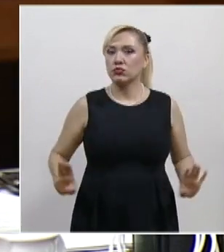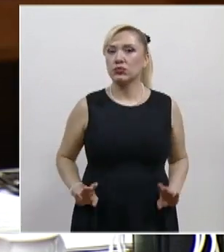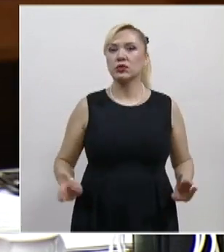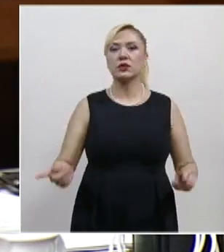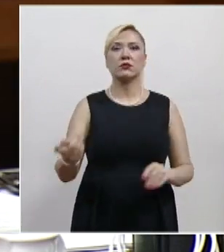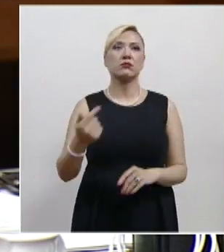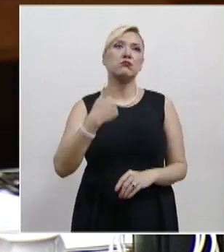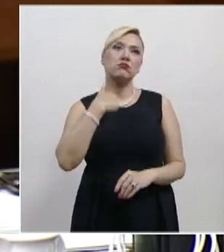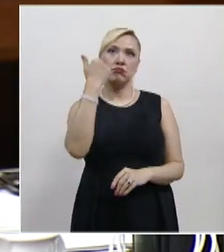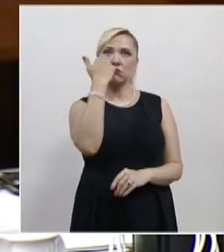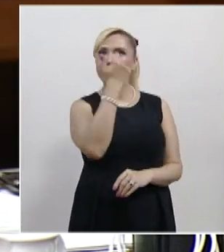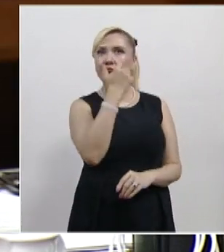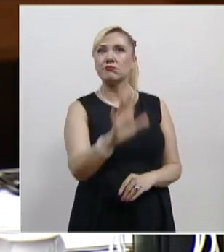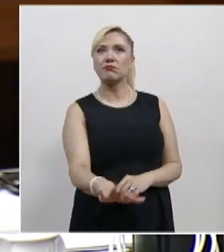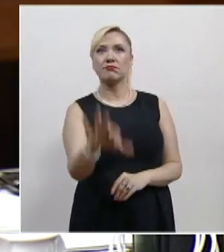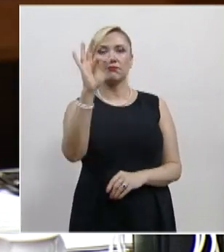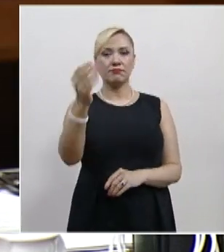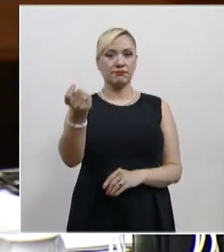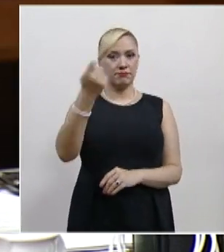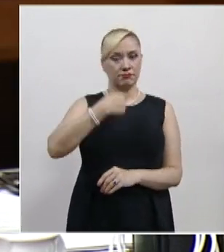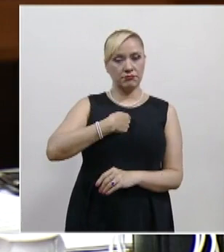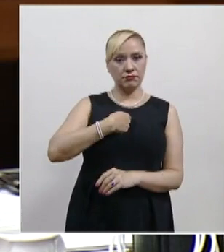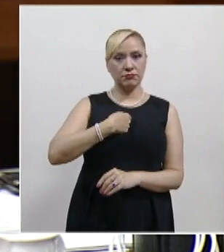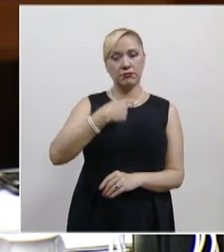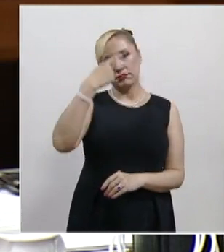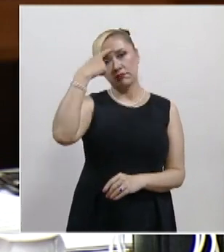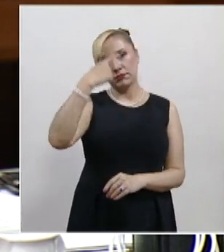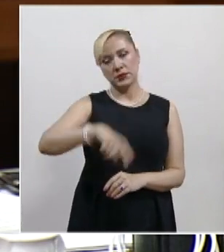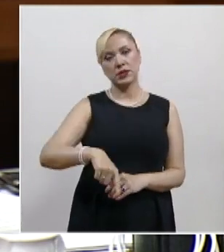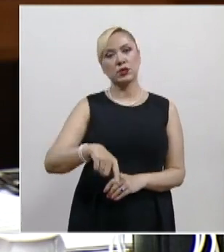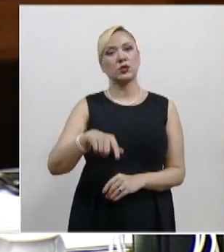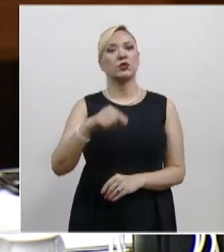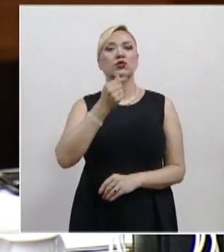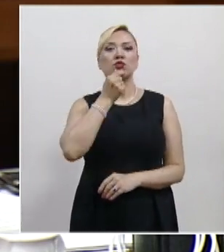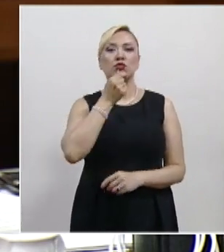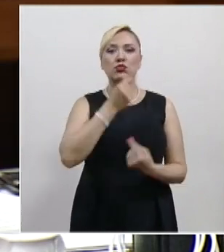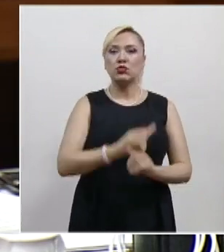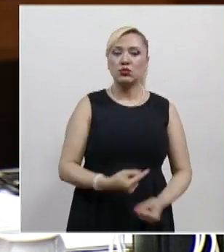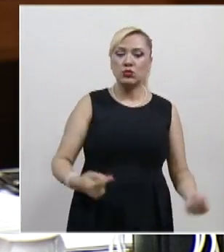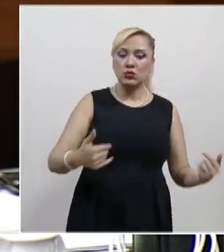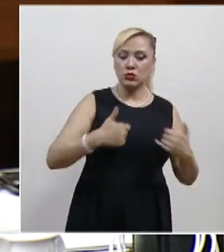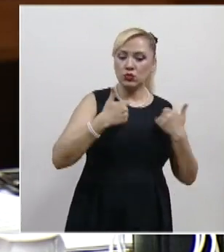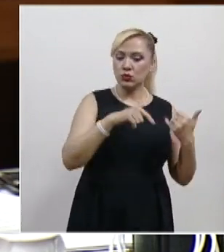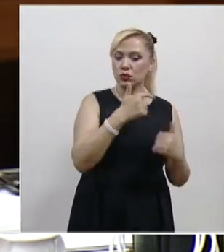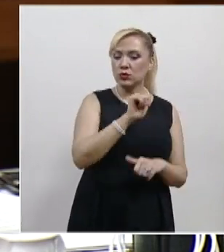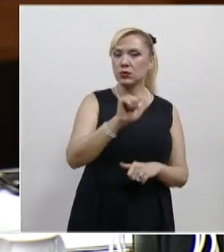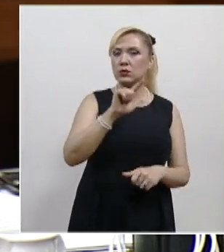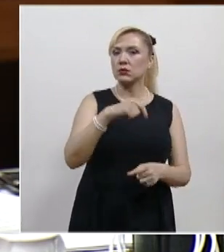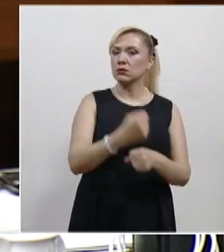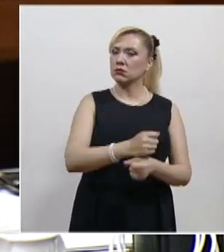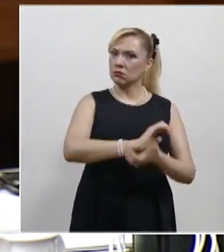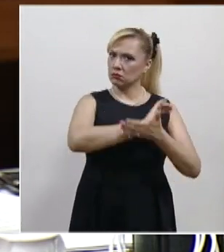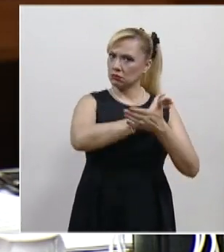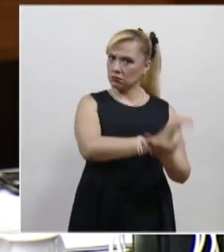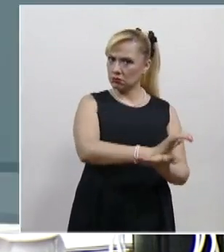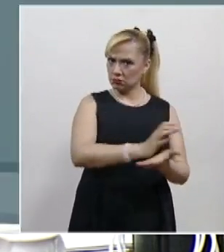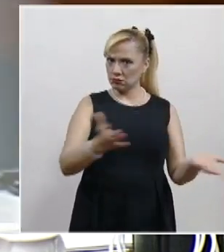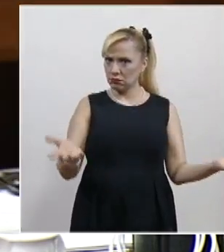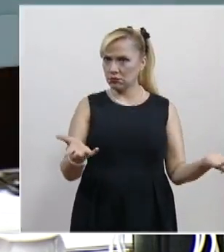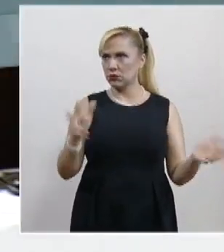autopercibida para personas mayores de edad y adolescentes, dejando fuera niños y niños, deviene en una medida discriminatoria para personas menores